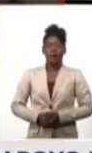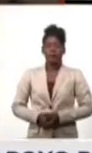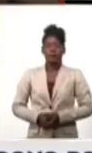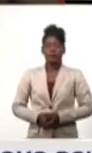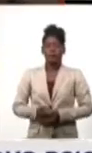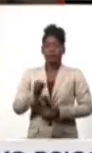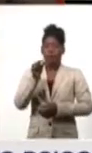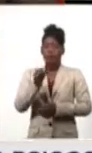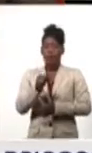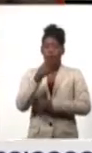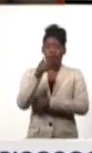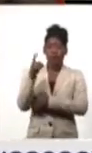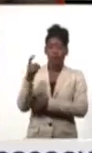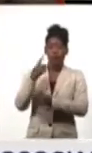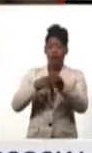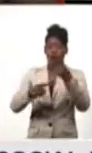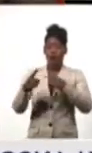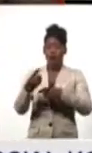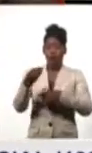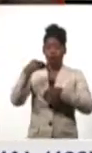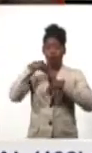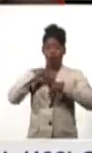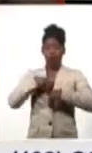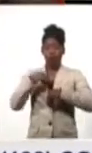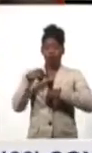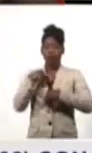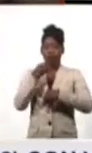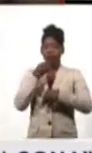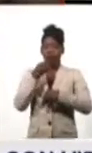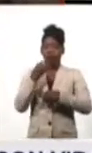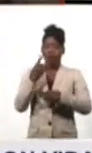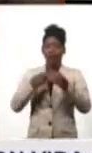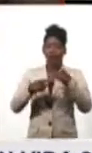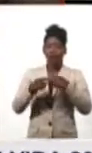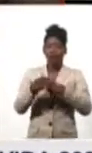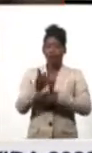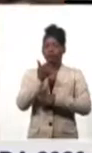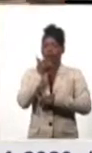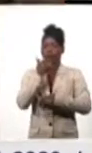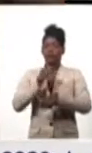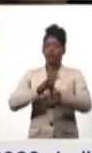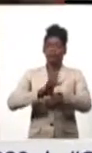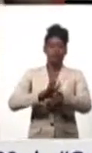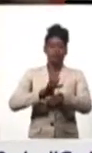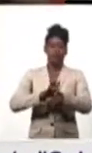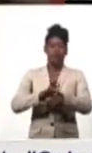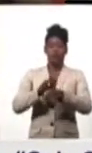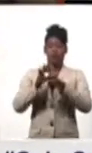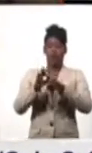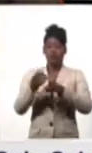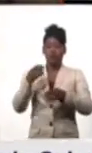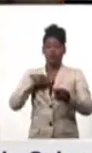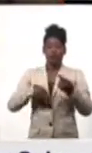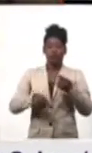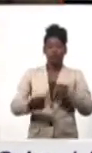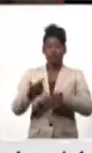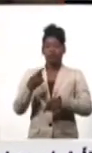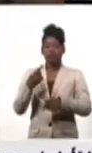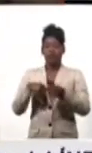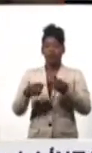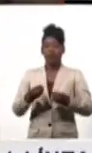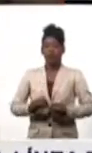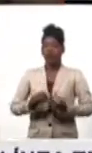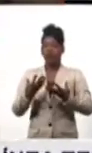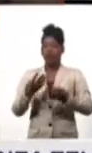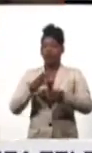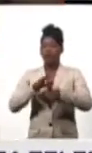esos daños a la salud del hombre, además se conocen como patógenos. Entonces, estos patógenos, que son los microorganismos que producen estos daños,